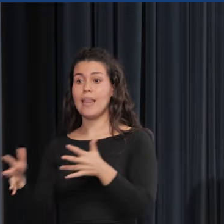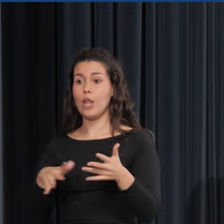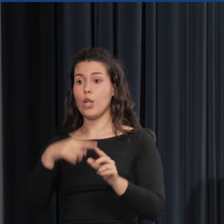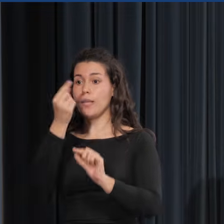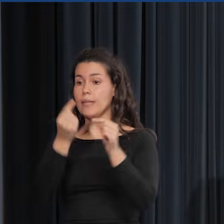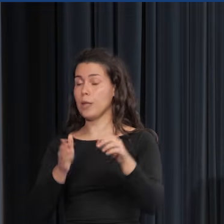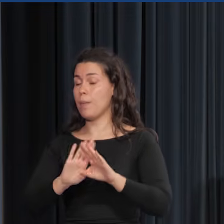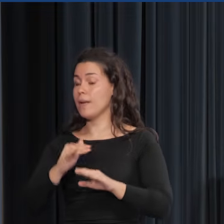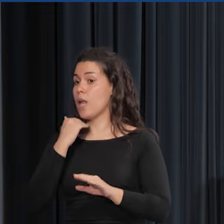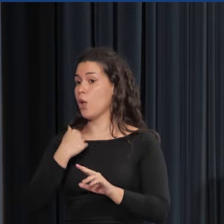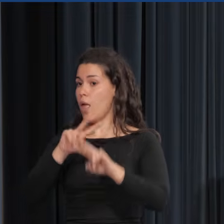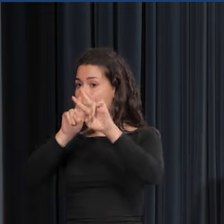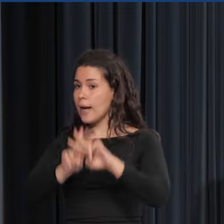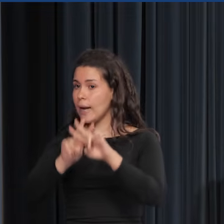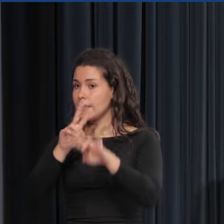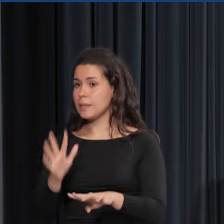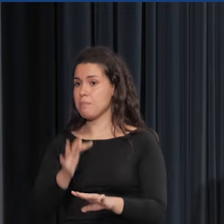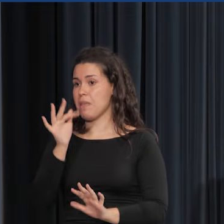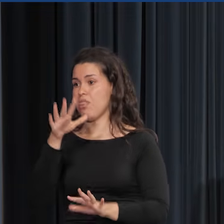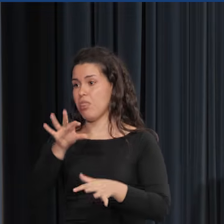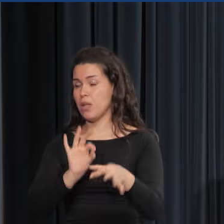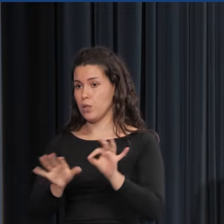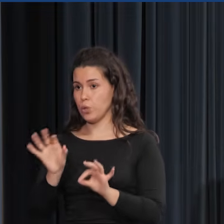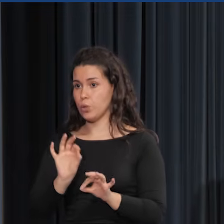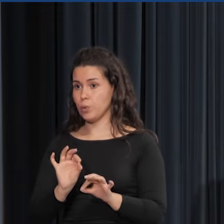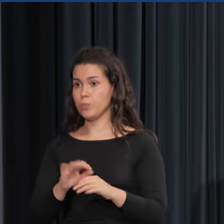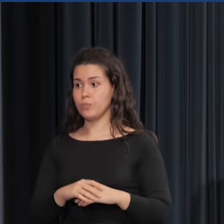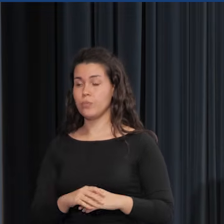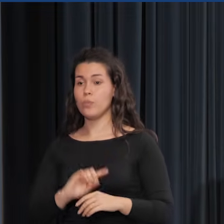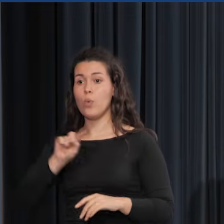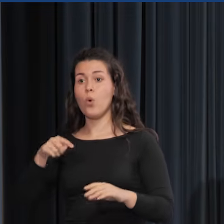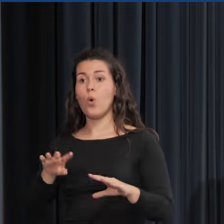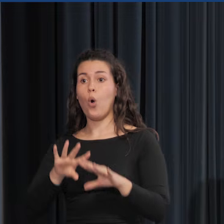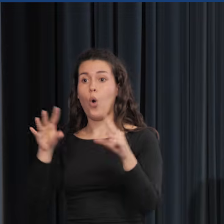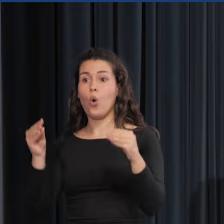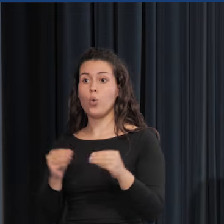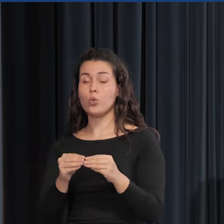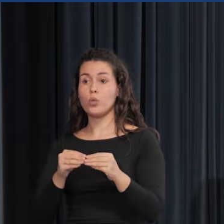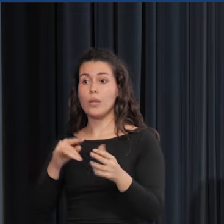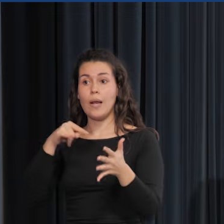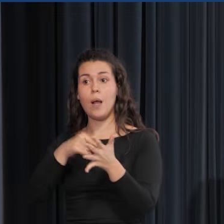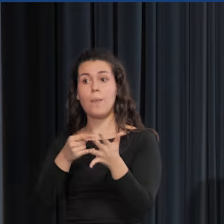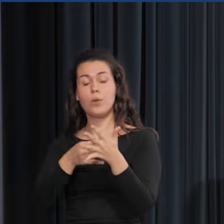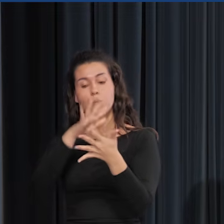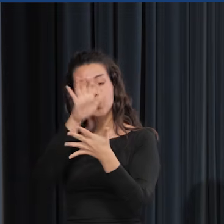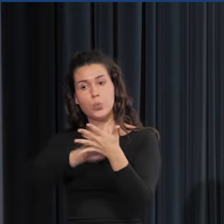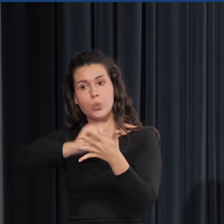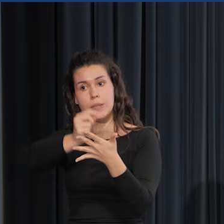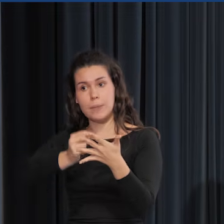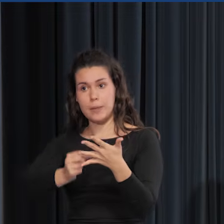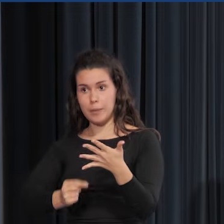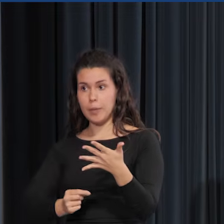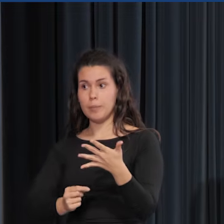proceso de análisis y de toma de decisiones cuyo conclusión quedará recogido en el proyecto, y este proyecto deberá